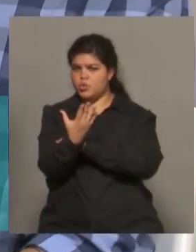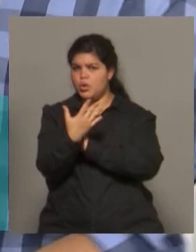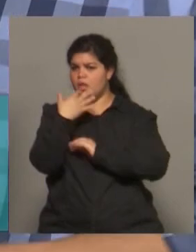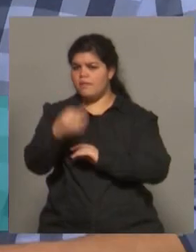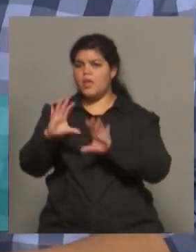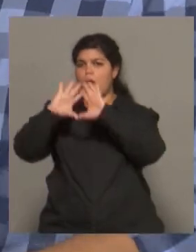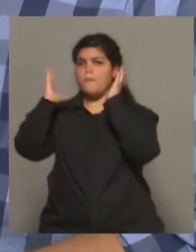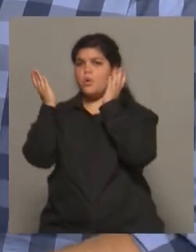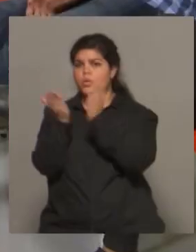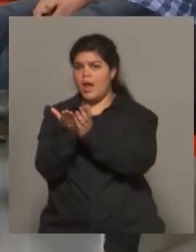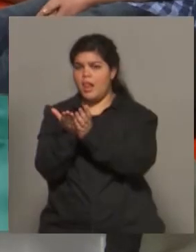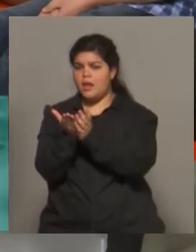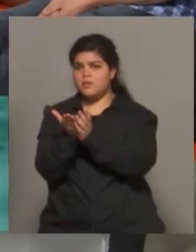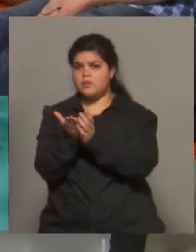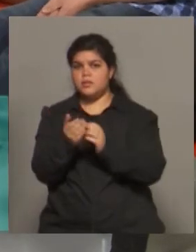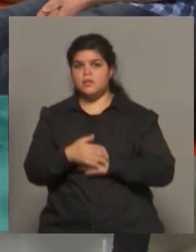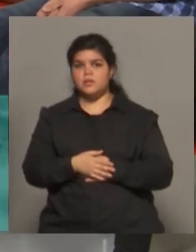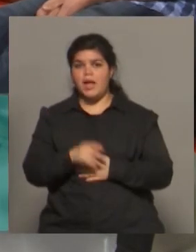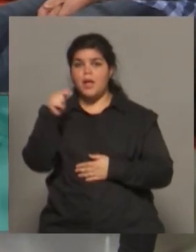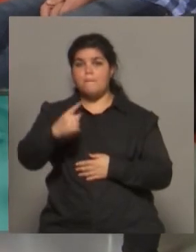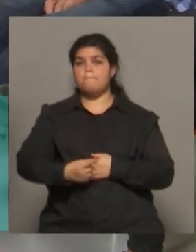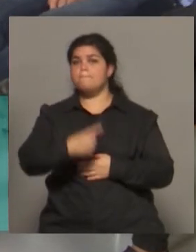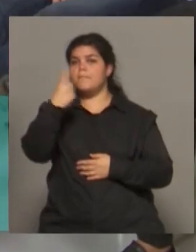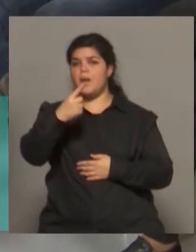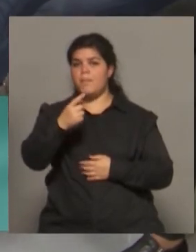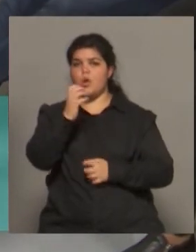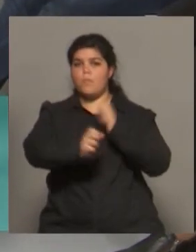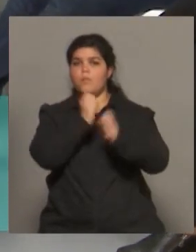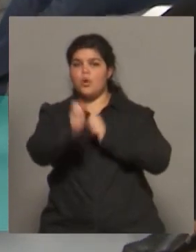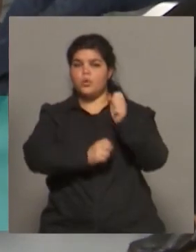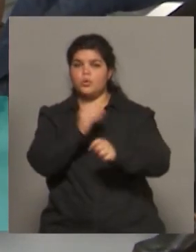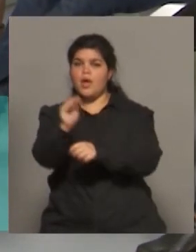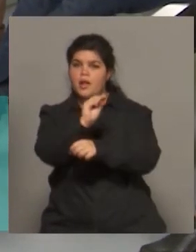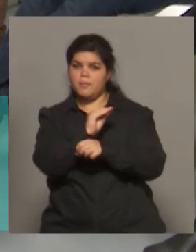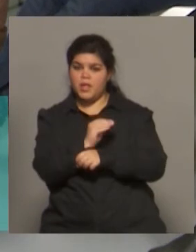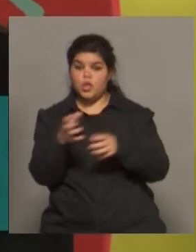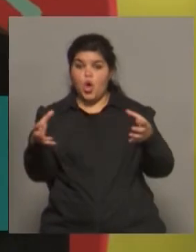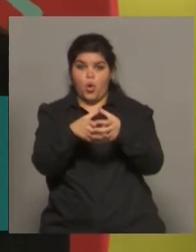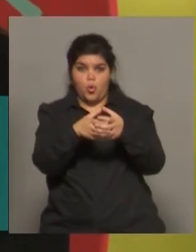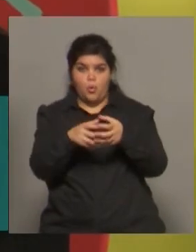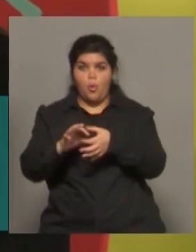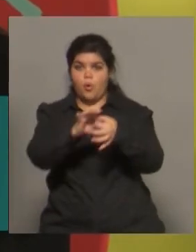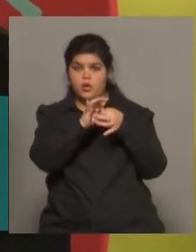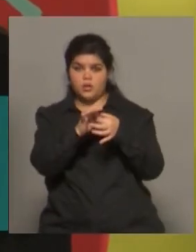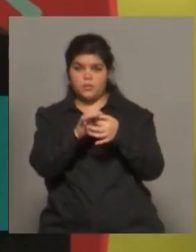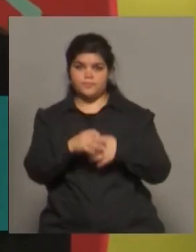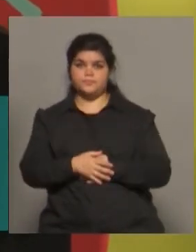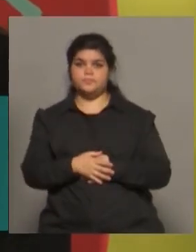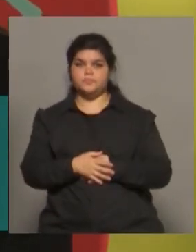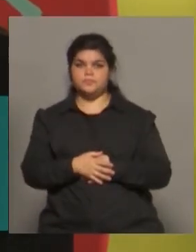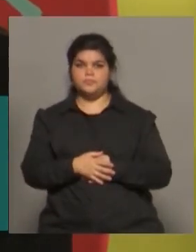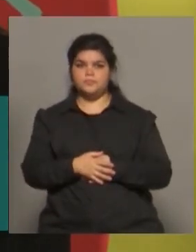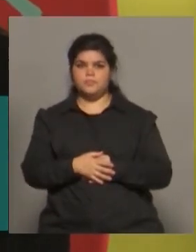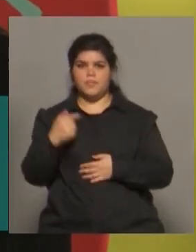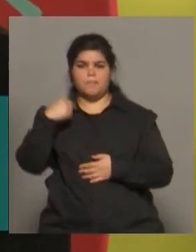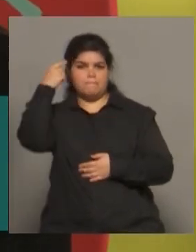mundial, digamos, bueno, es el primer productor de alimentos como bloque. También, bueno, creo que el quinto